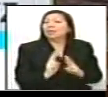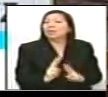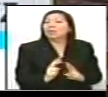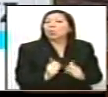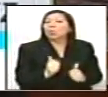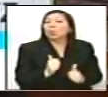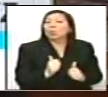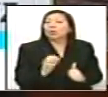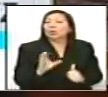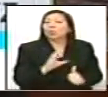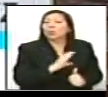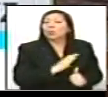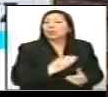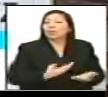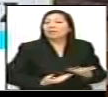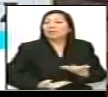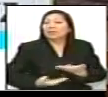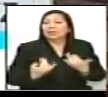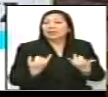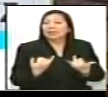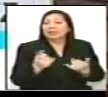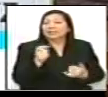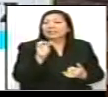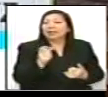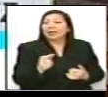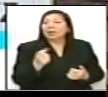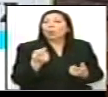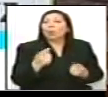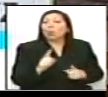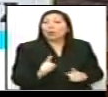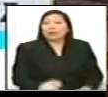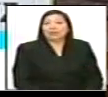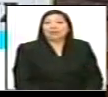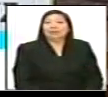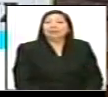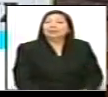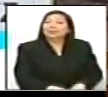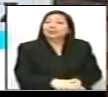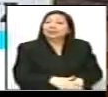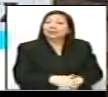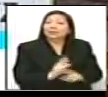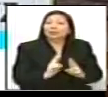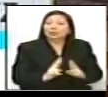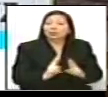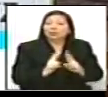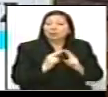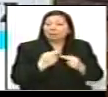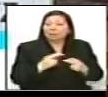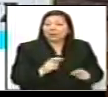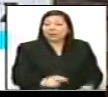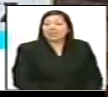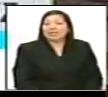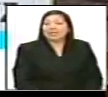va a ser el comportamiento financiero de estas personas cuando lo que toque administrar sean recursos públicos, ¿no?